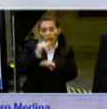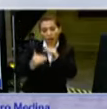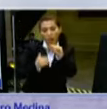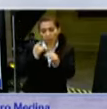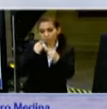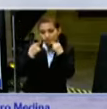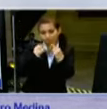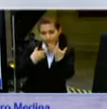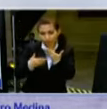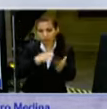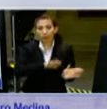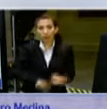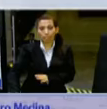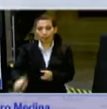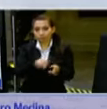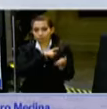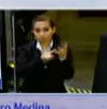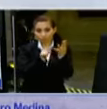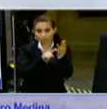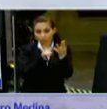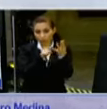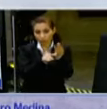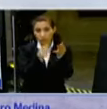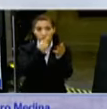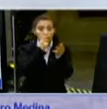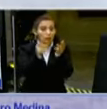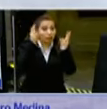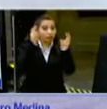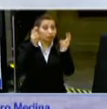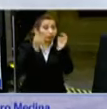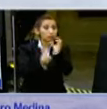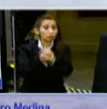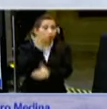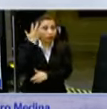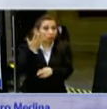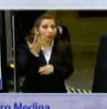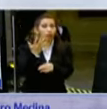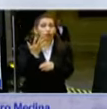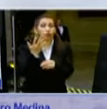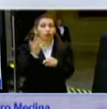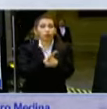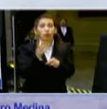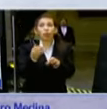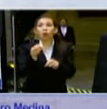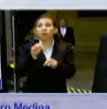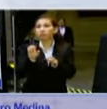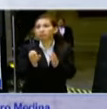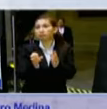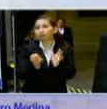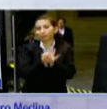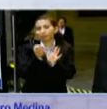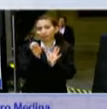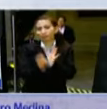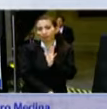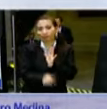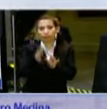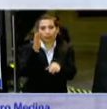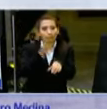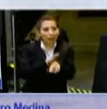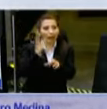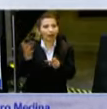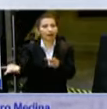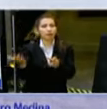respecto. Y finalmente el cuarto elemento, yo diría, temas nuevos como MICTA y temas nuevos, digamos, como más